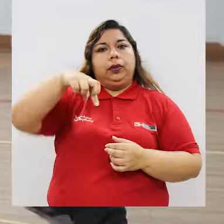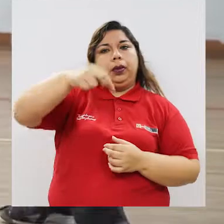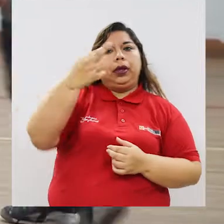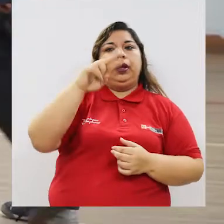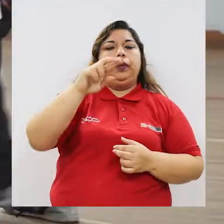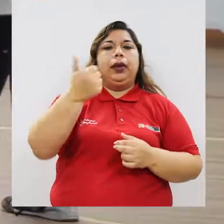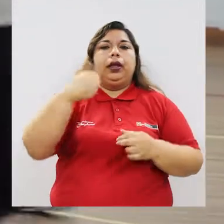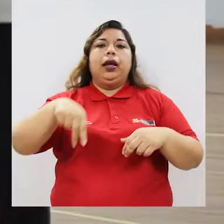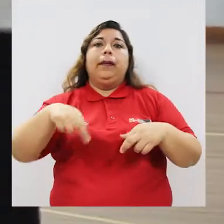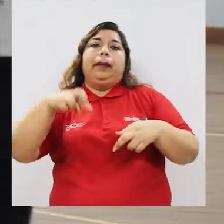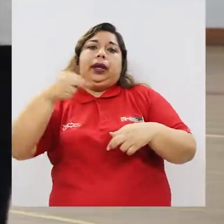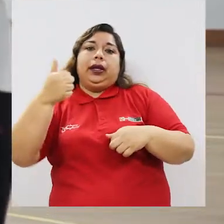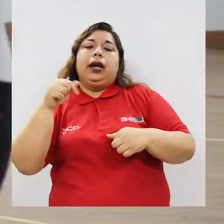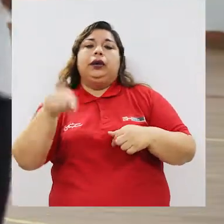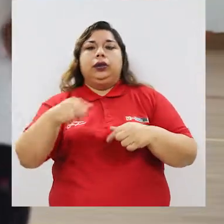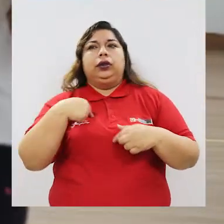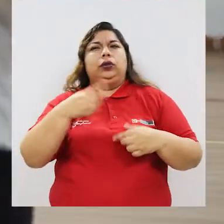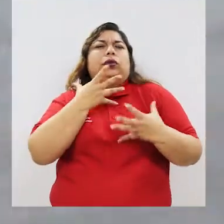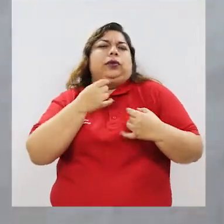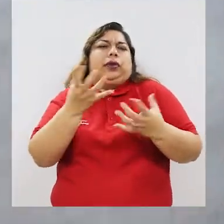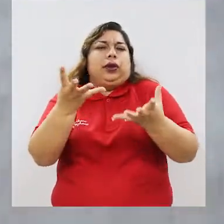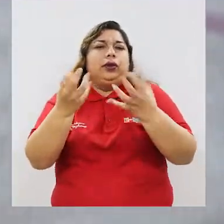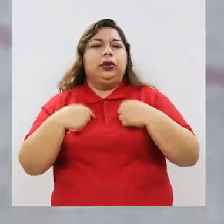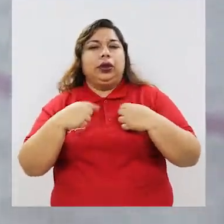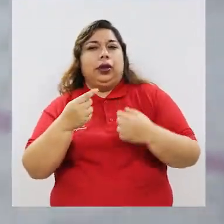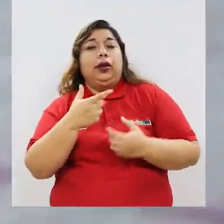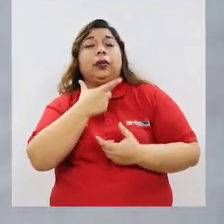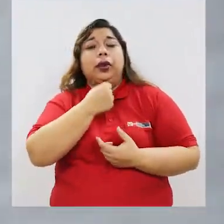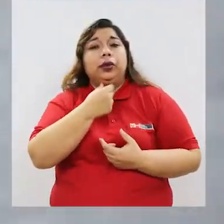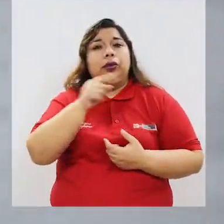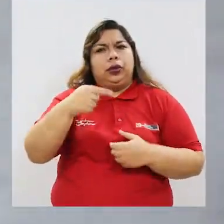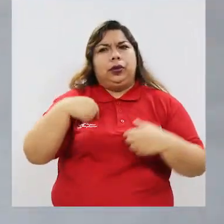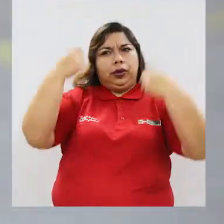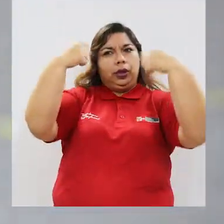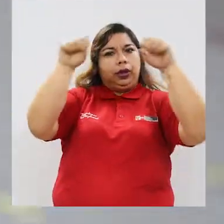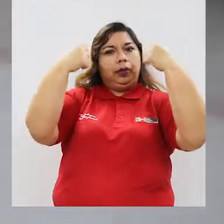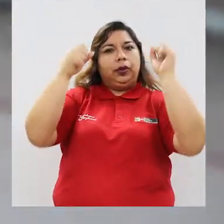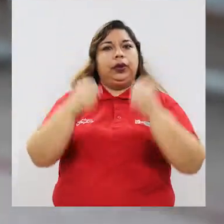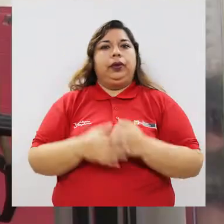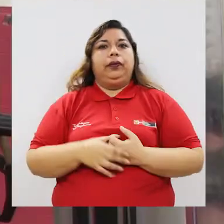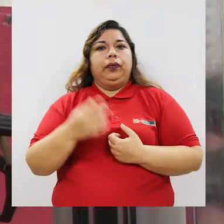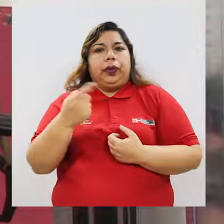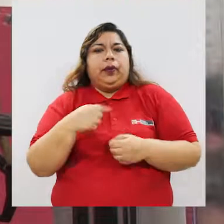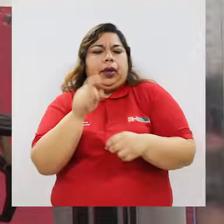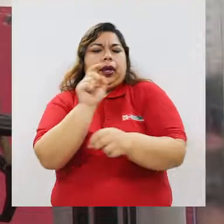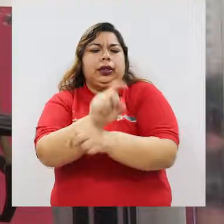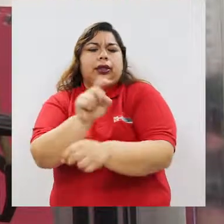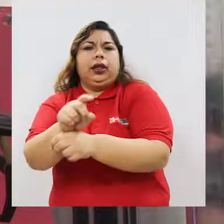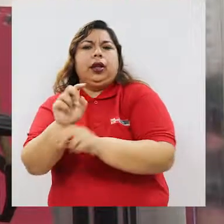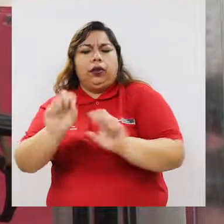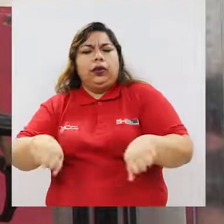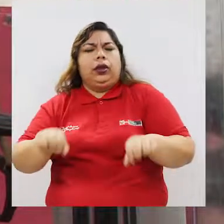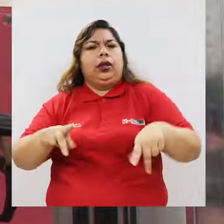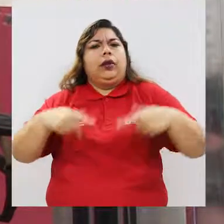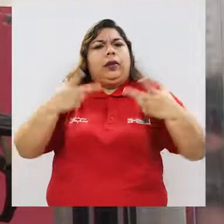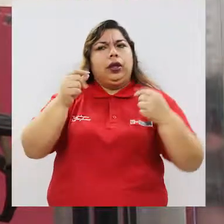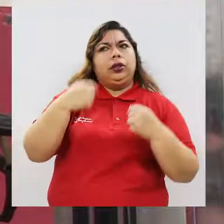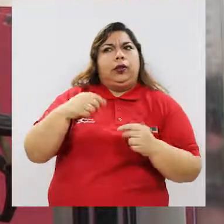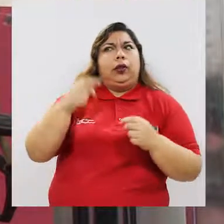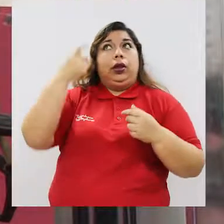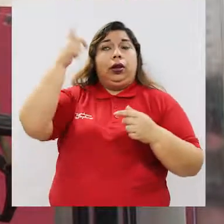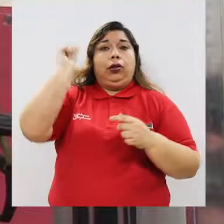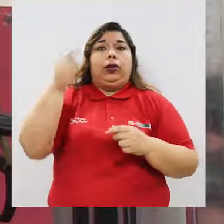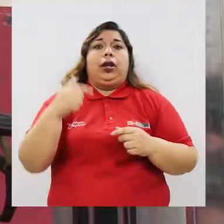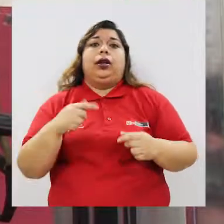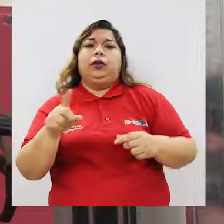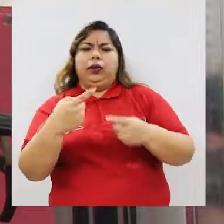Parapanamericanos. Esta disciplina es una de mis pasiones, me encanta, tengo el amor al deporte. Me ha enseñado también que sí se puede lograr